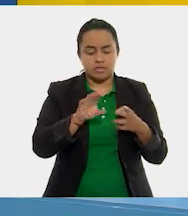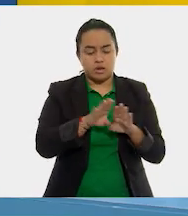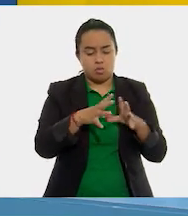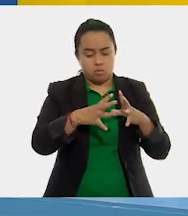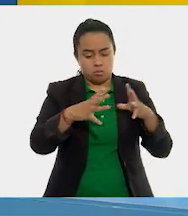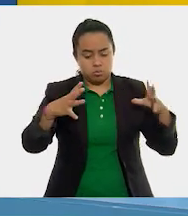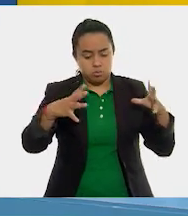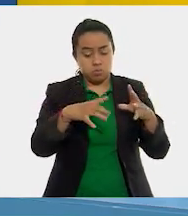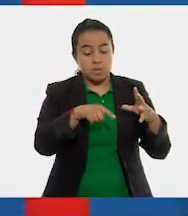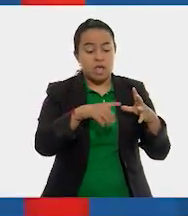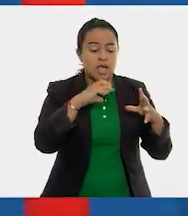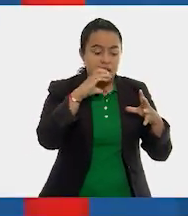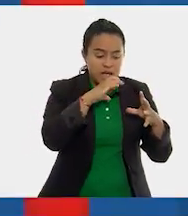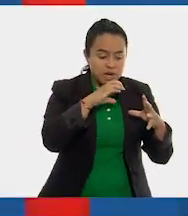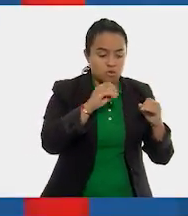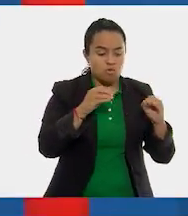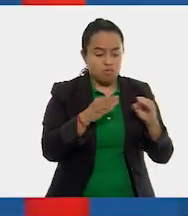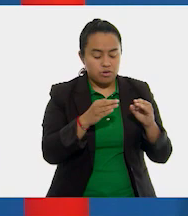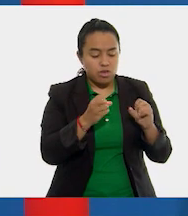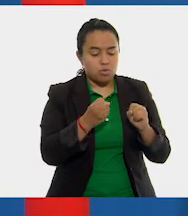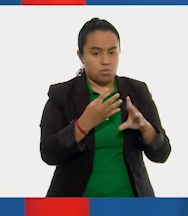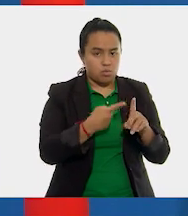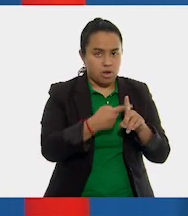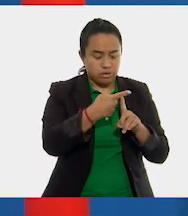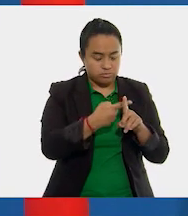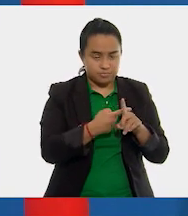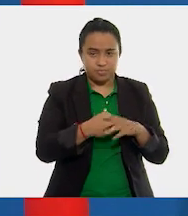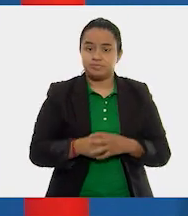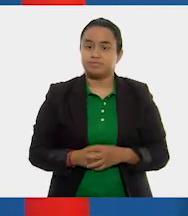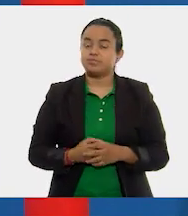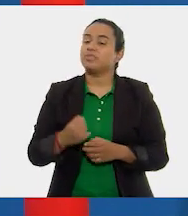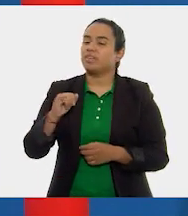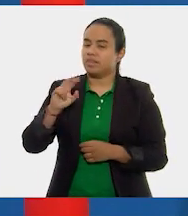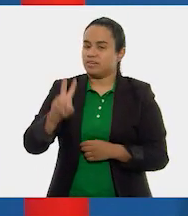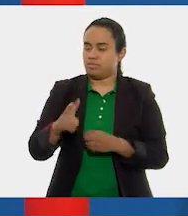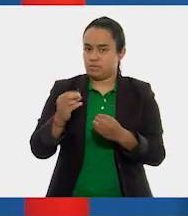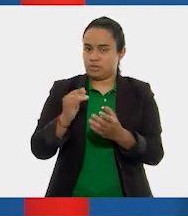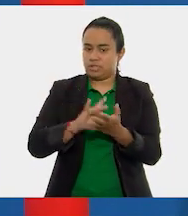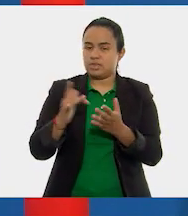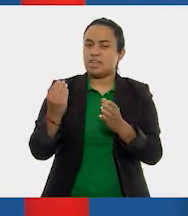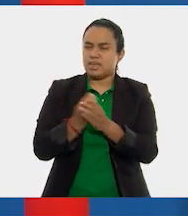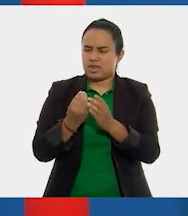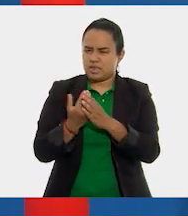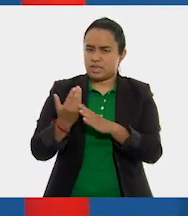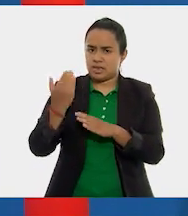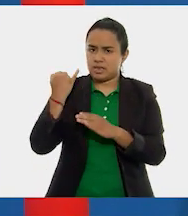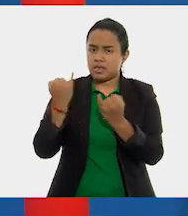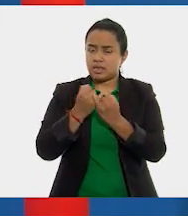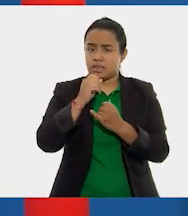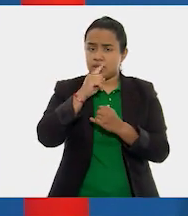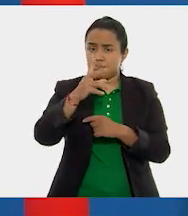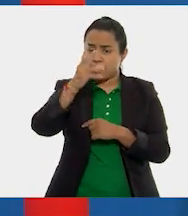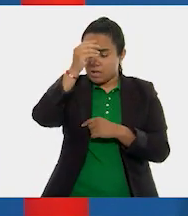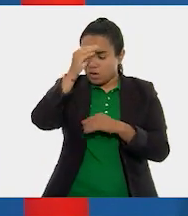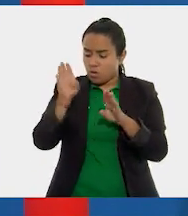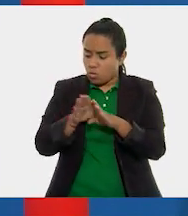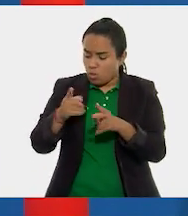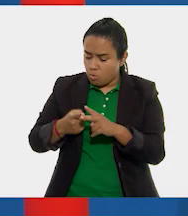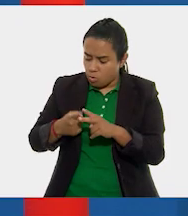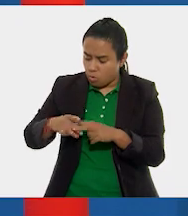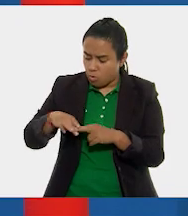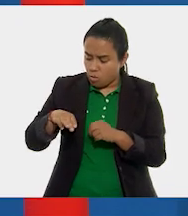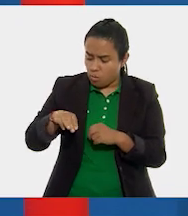y la temperatura. Muy bien, muchísimas gracias, maestra. Recuerdo que en la clase anterior también aprendimos a medir la masa en